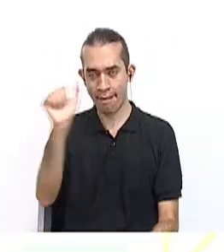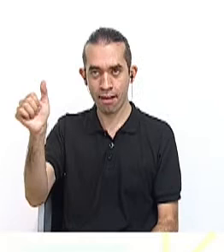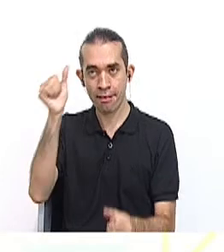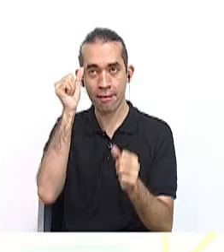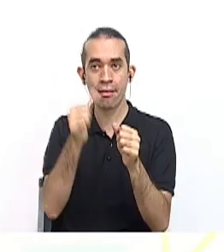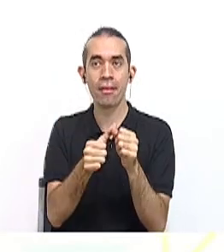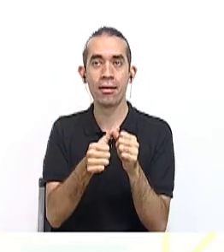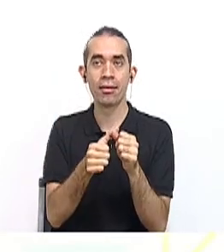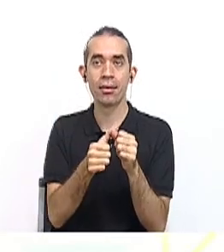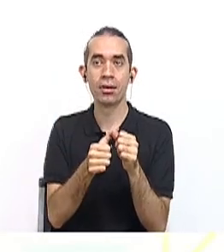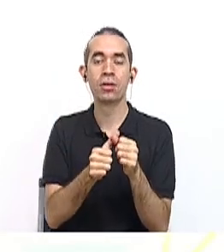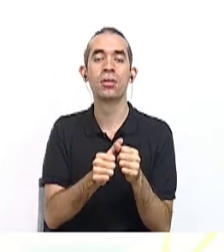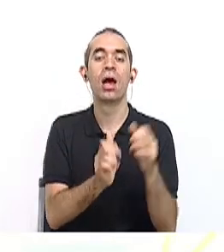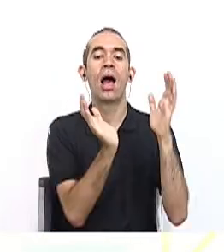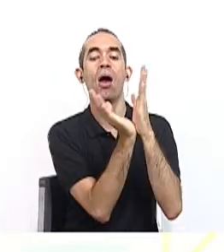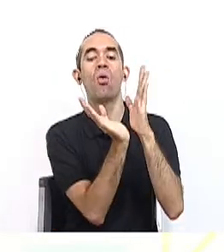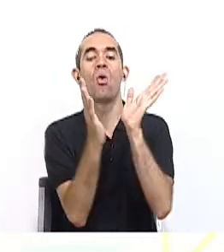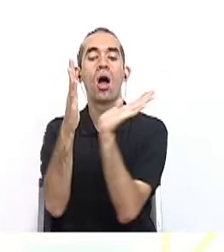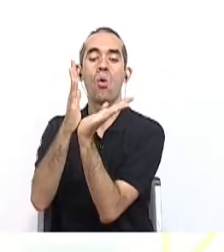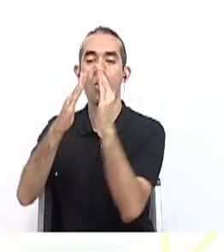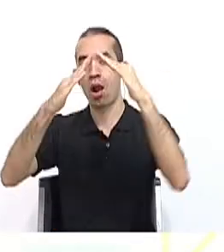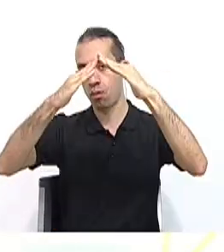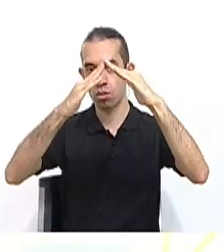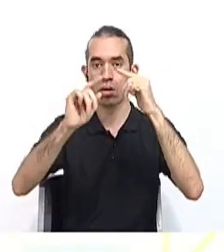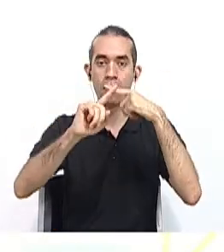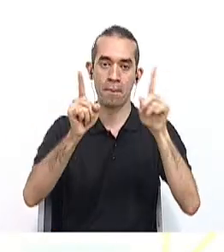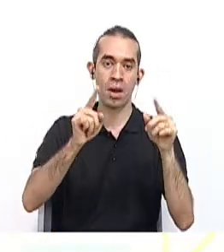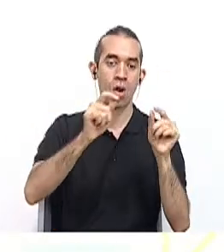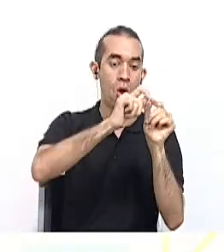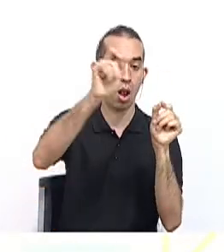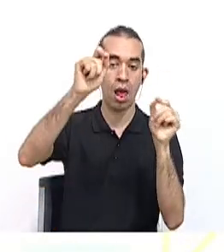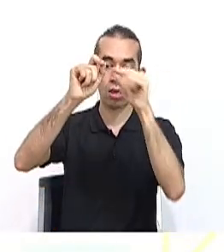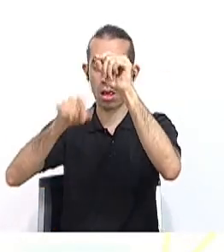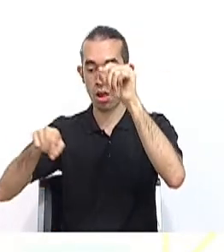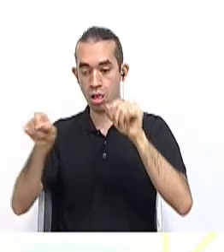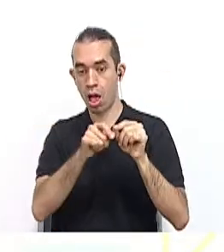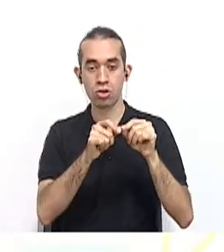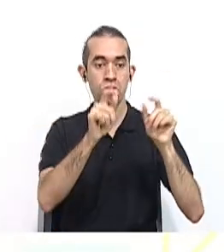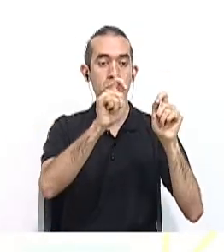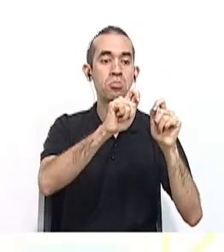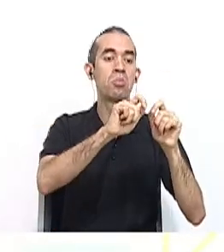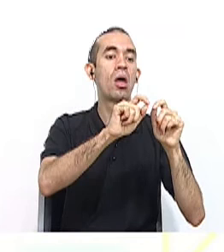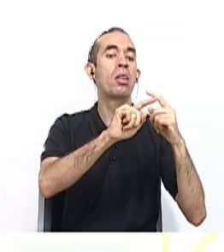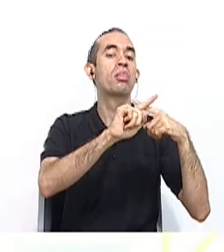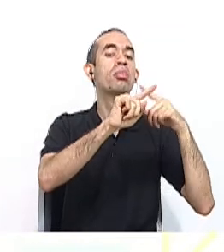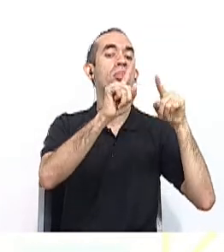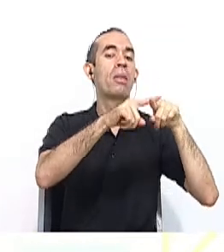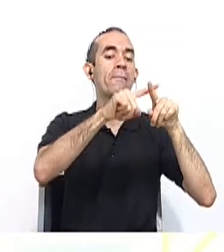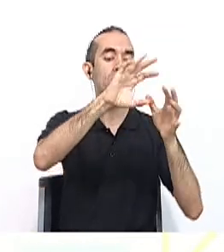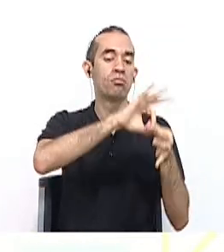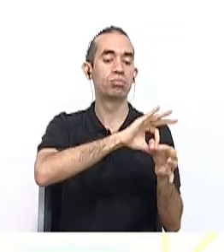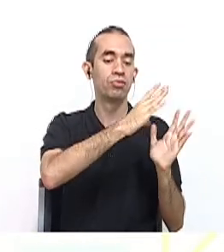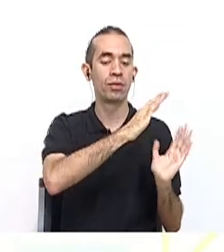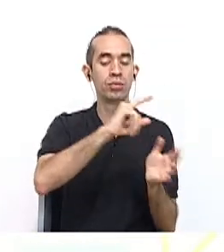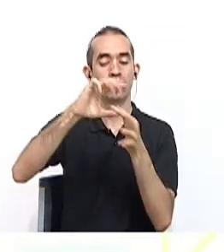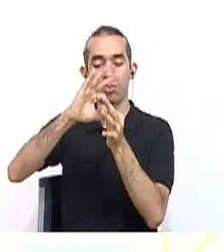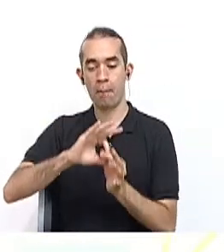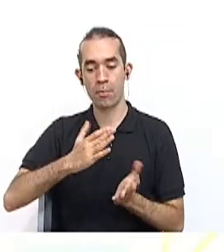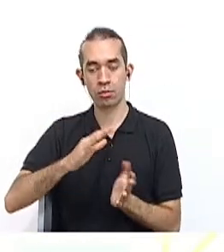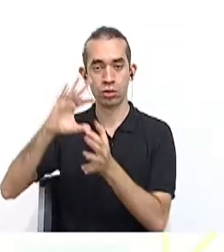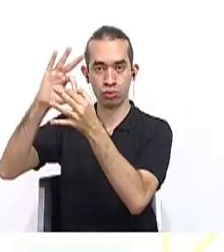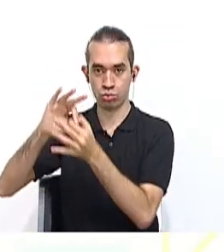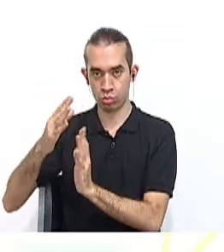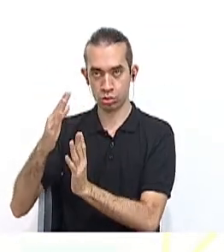Recordemos, ángulos iguales, pero lados proporcionales. Veamos los siguientes ejemplos. En